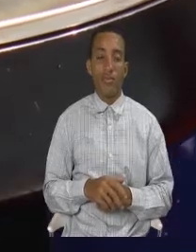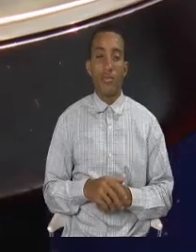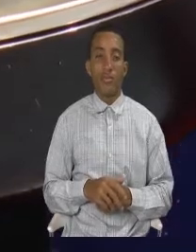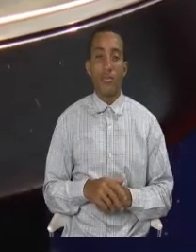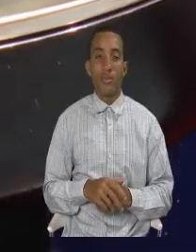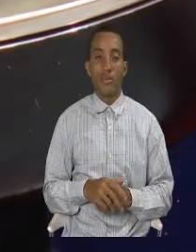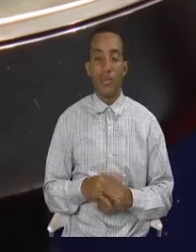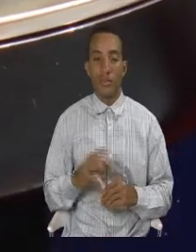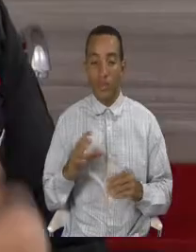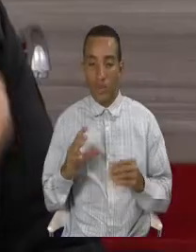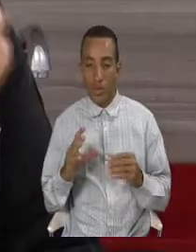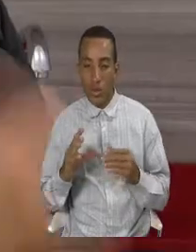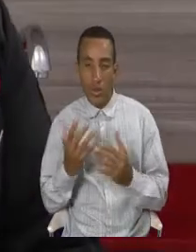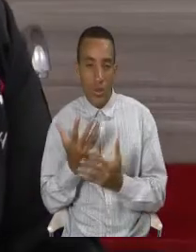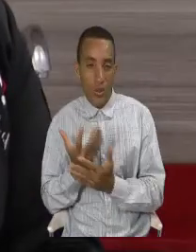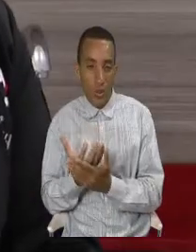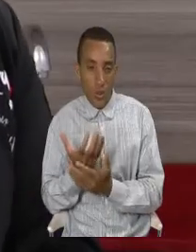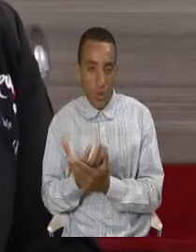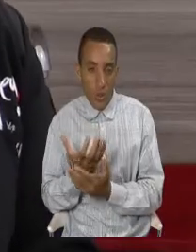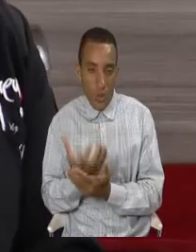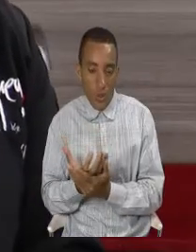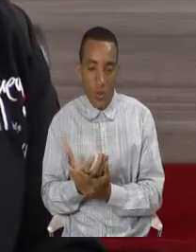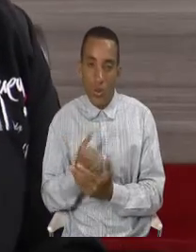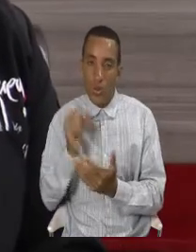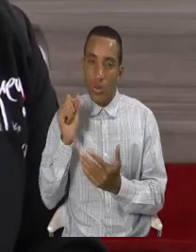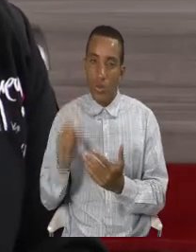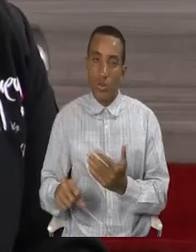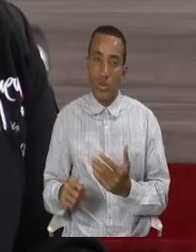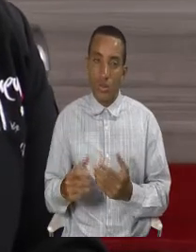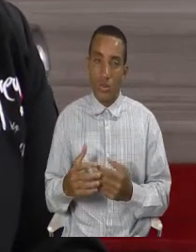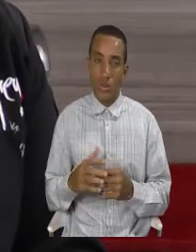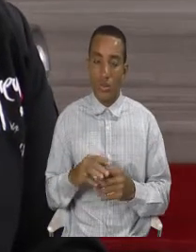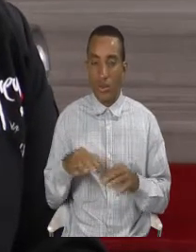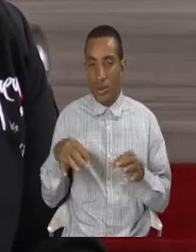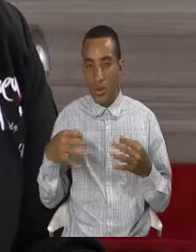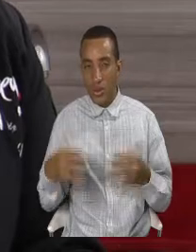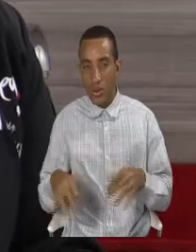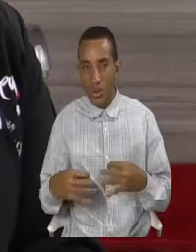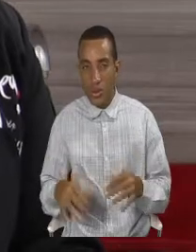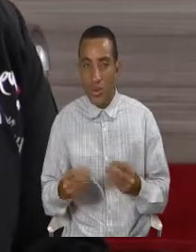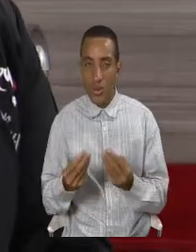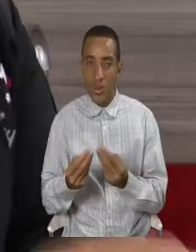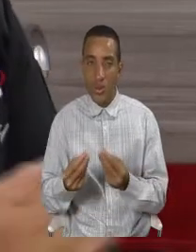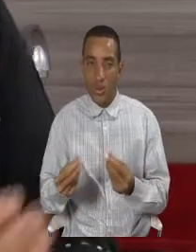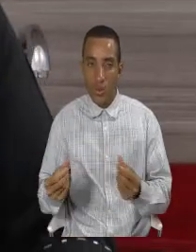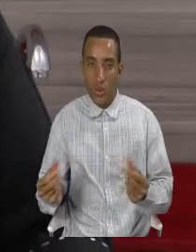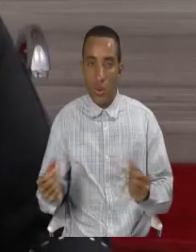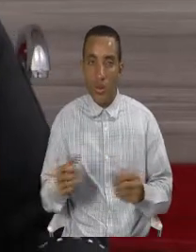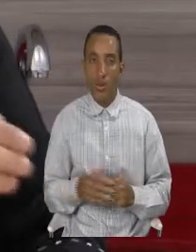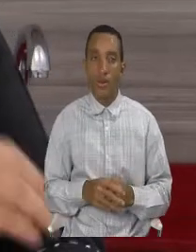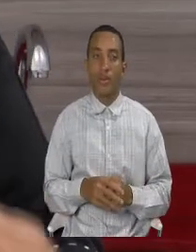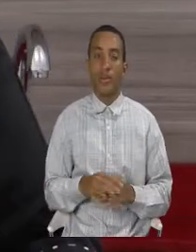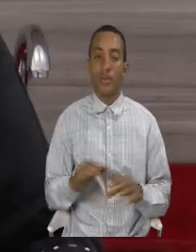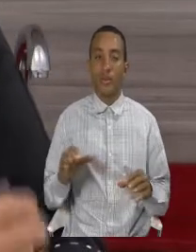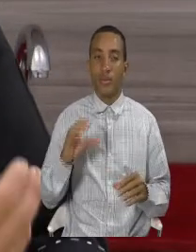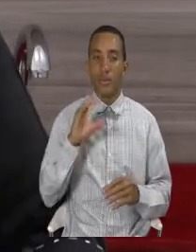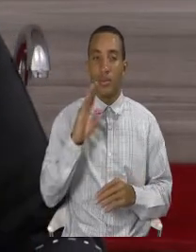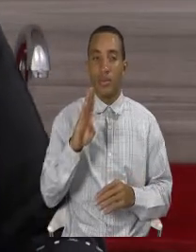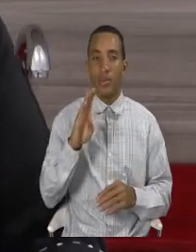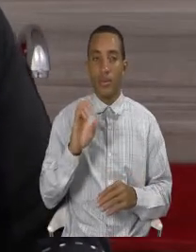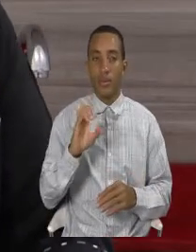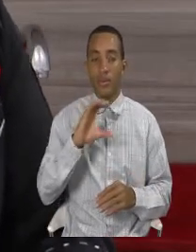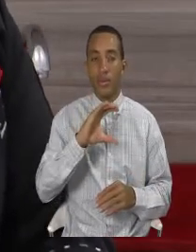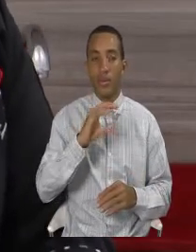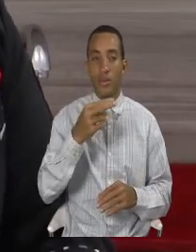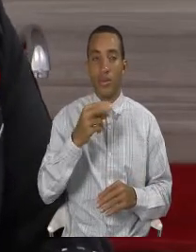húmedo el pan, que quede untuoso, que quede una mezcla muy, muy sencilla, muy suave. Eso lo da la bechamel, la crema de leche